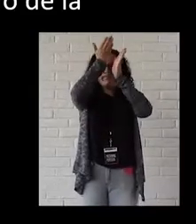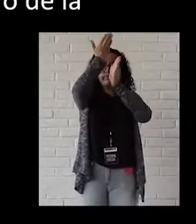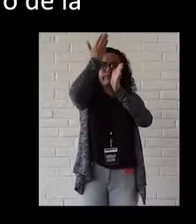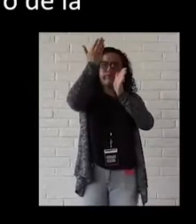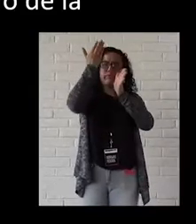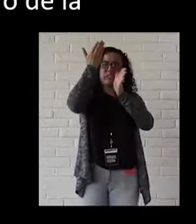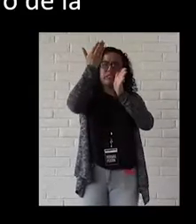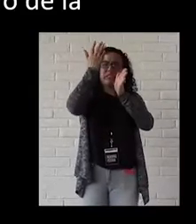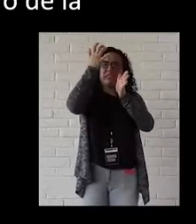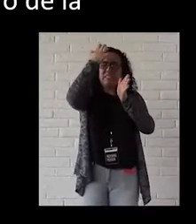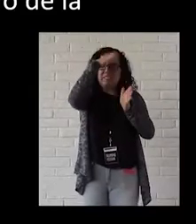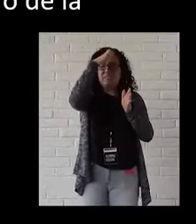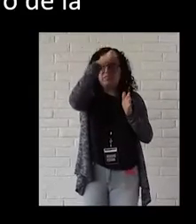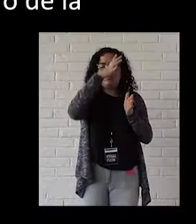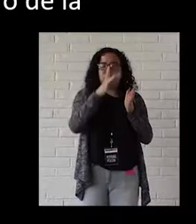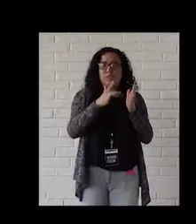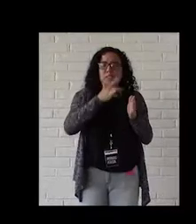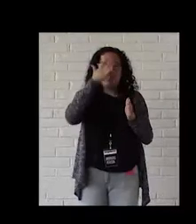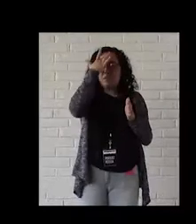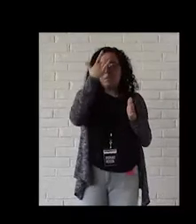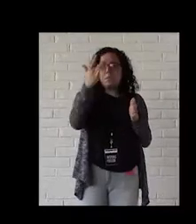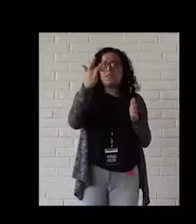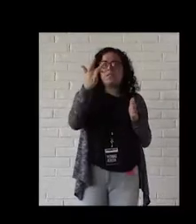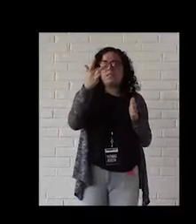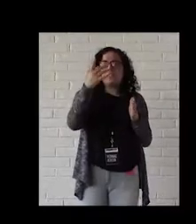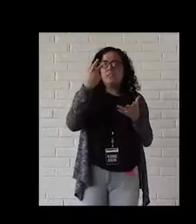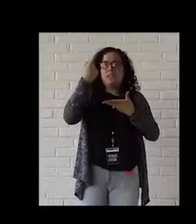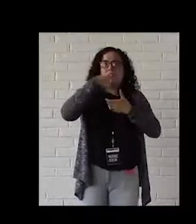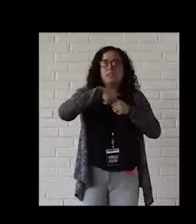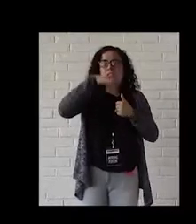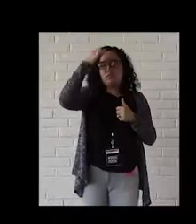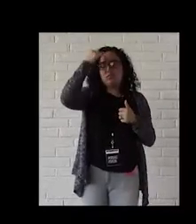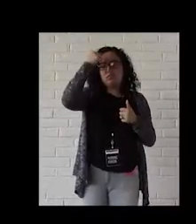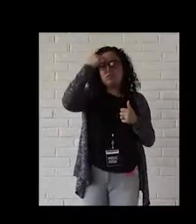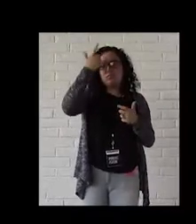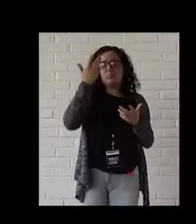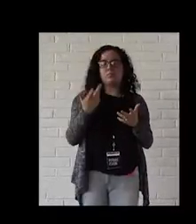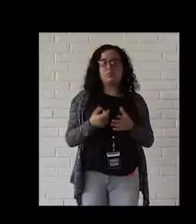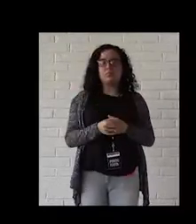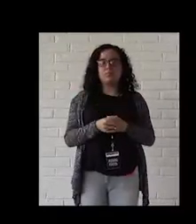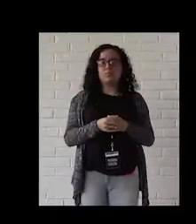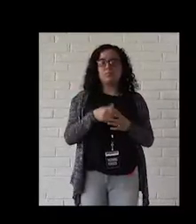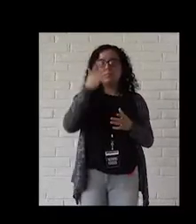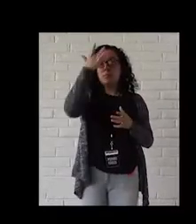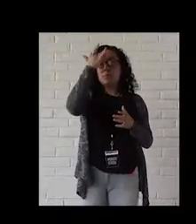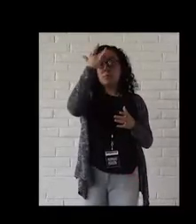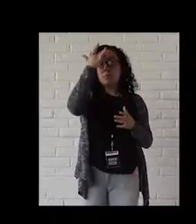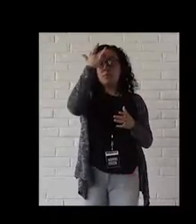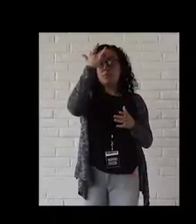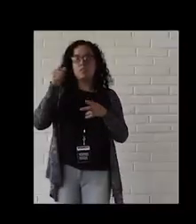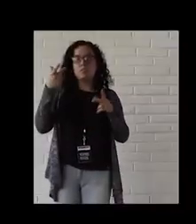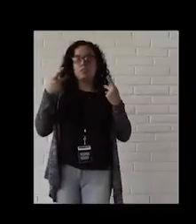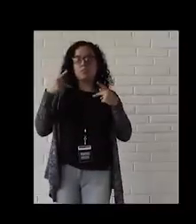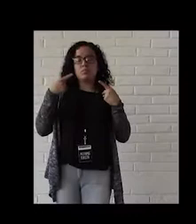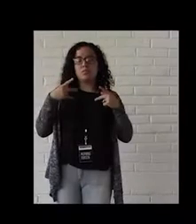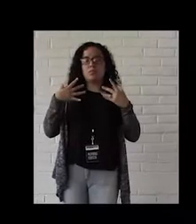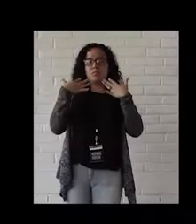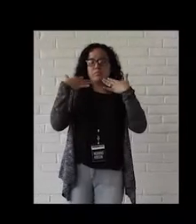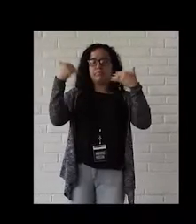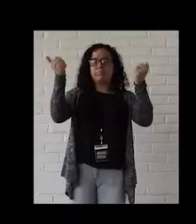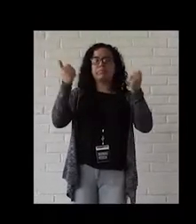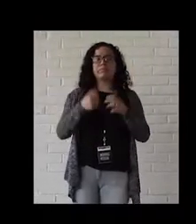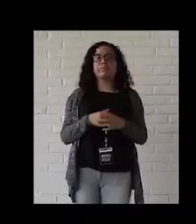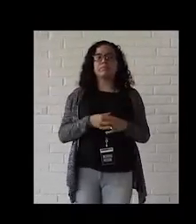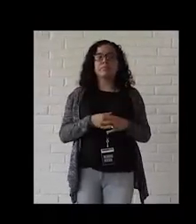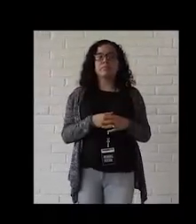mágica en su cabeza. Entonces, la magia en realidad pasa en la mente del espectador, donde la